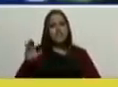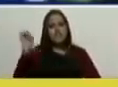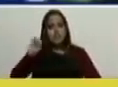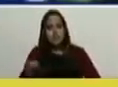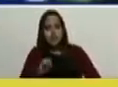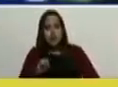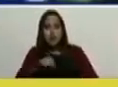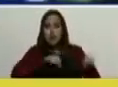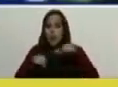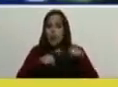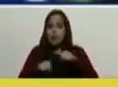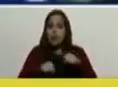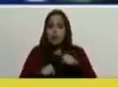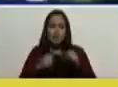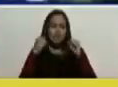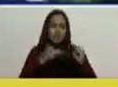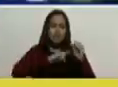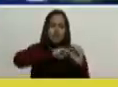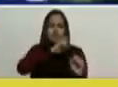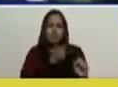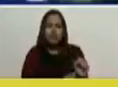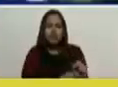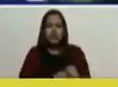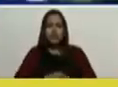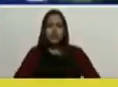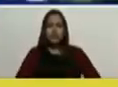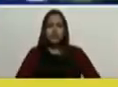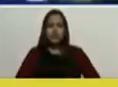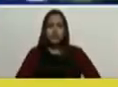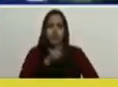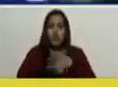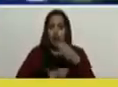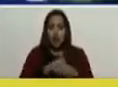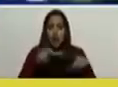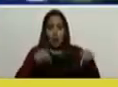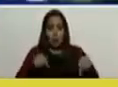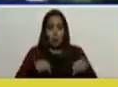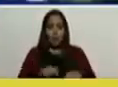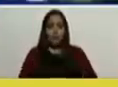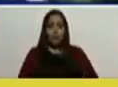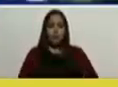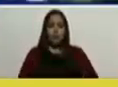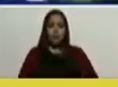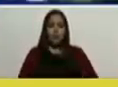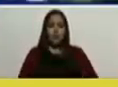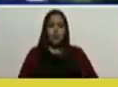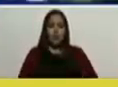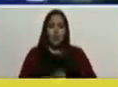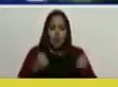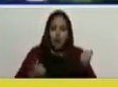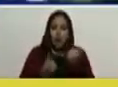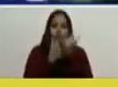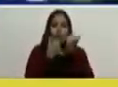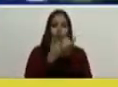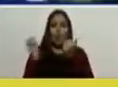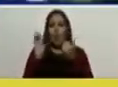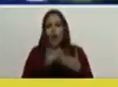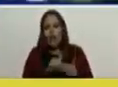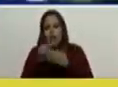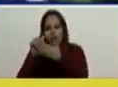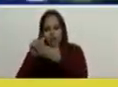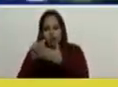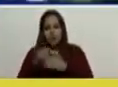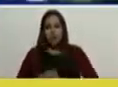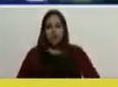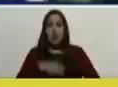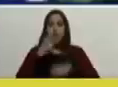Movimiento poderoso que sin lugar a dudas se convierte hoy por hoy en la punta de lanza o en la vanguardia